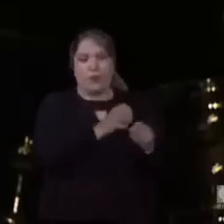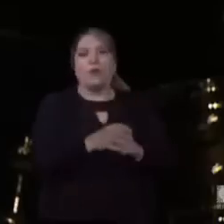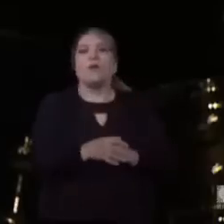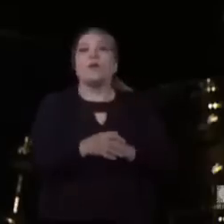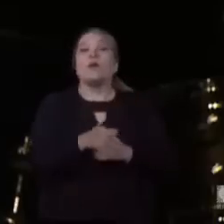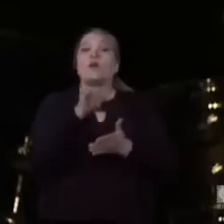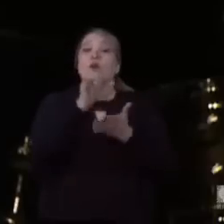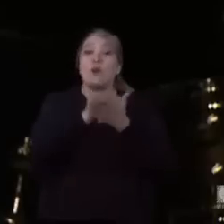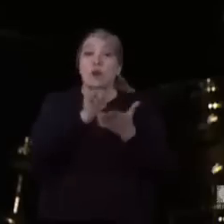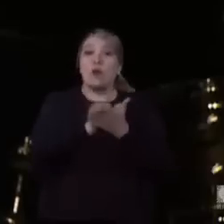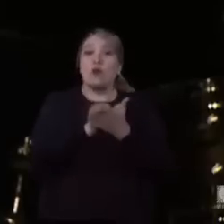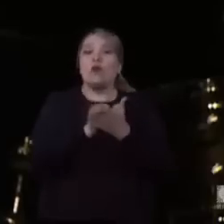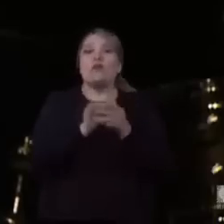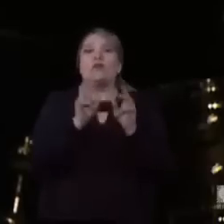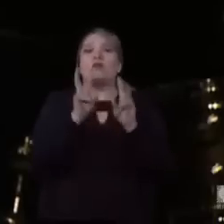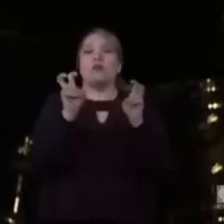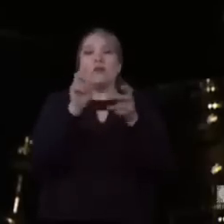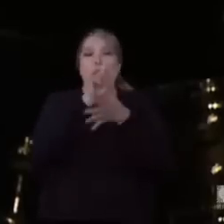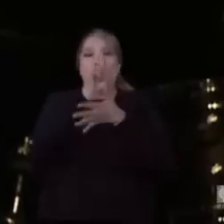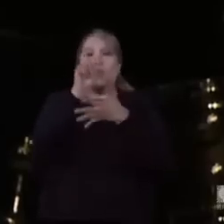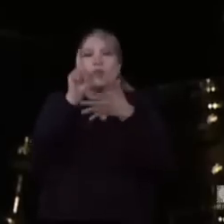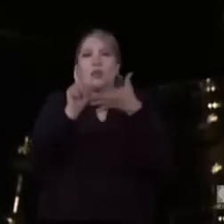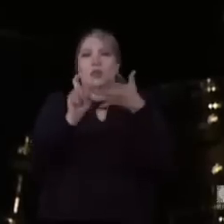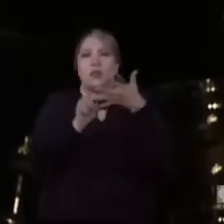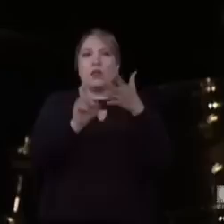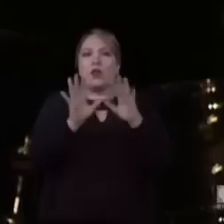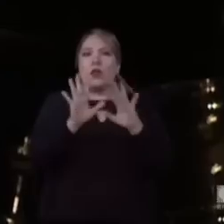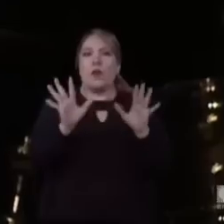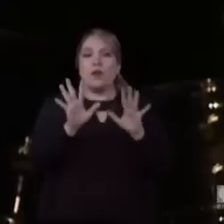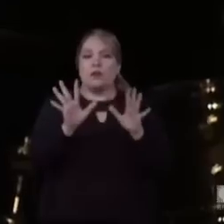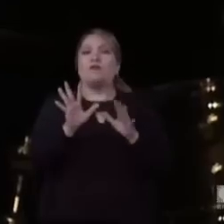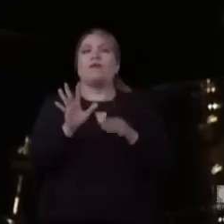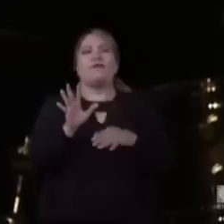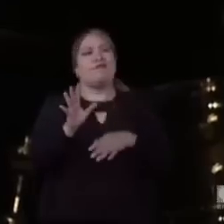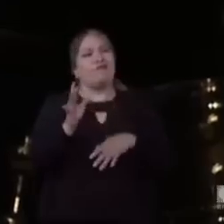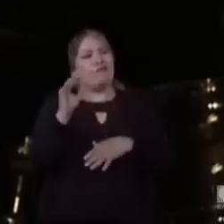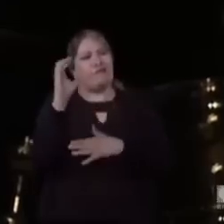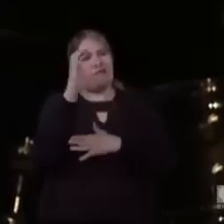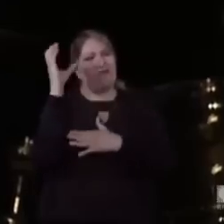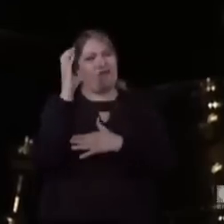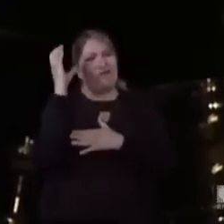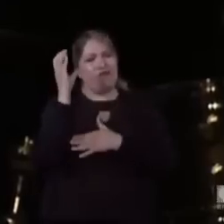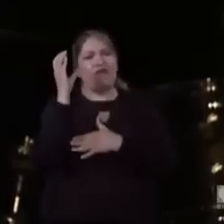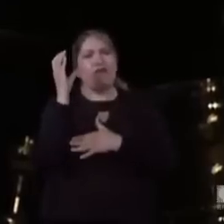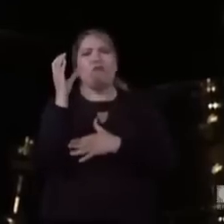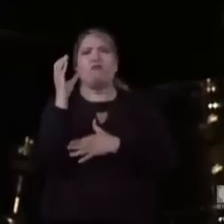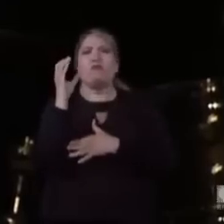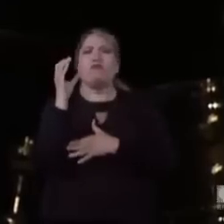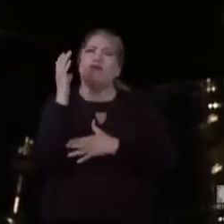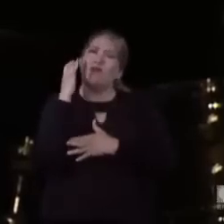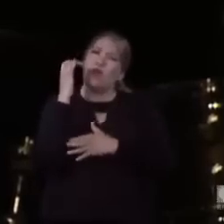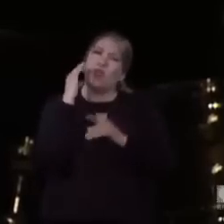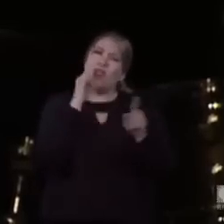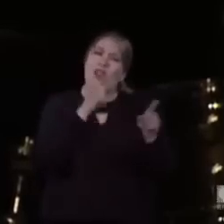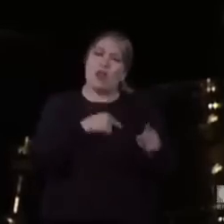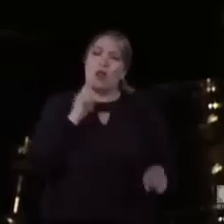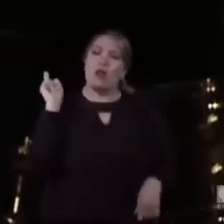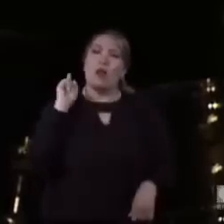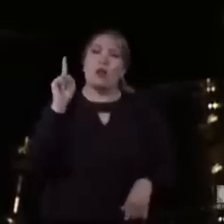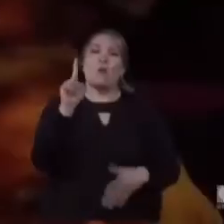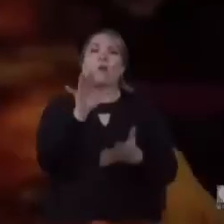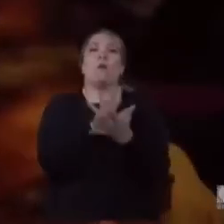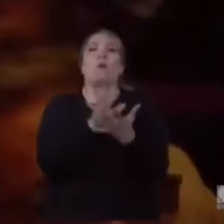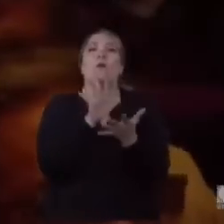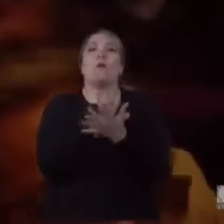Por eso quisiera solo retomar las preguntas. ¿Por qué los colombianos y colombianas dejamos pasar durante